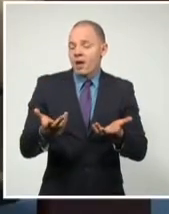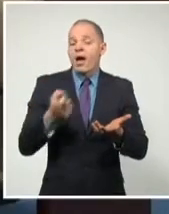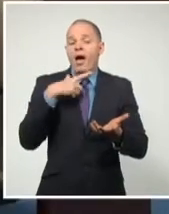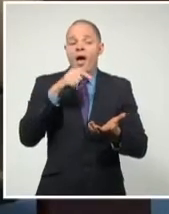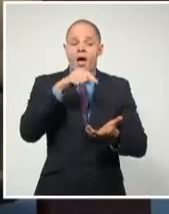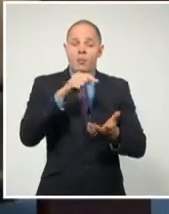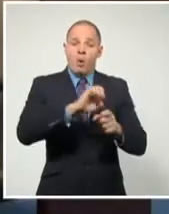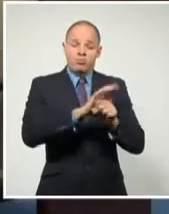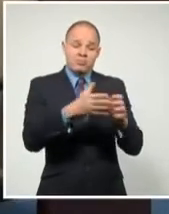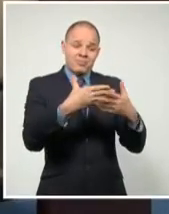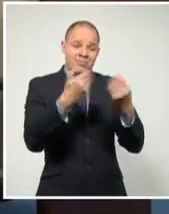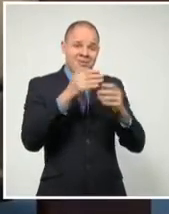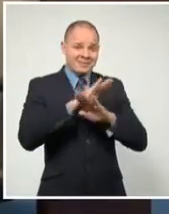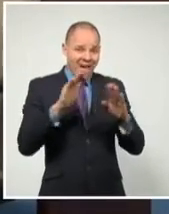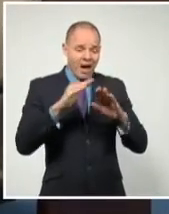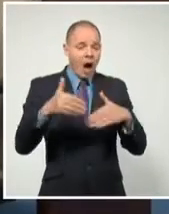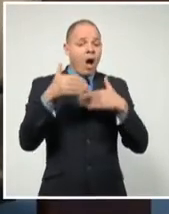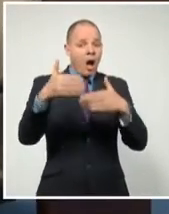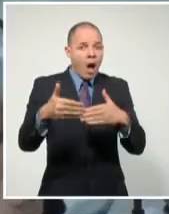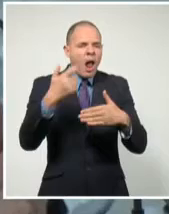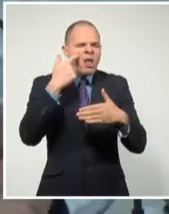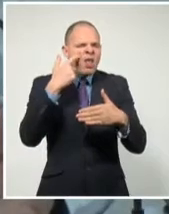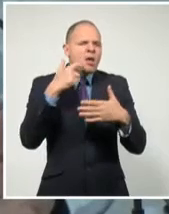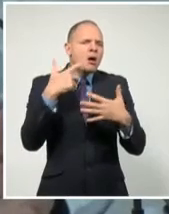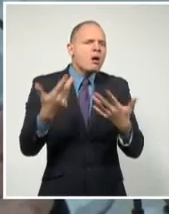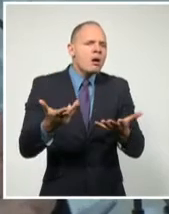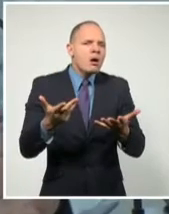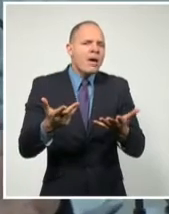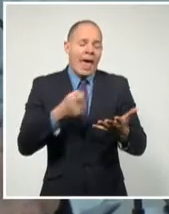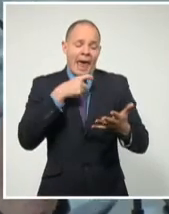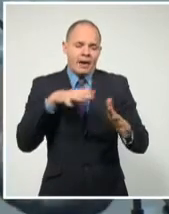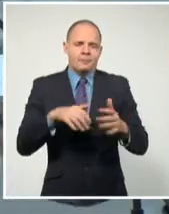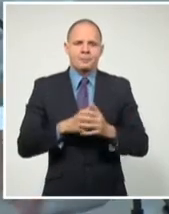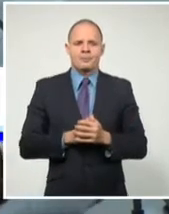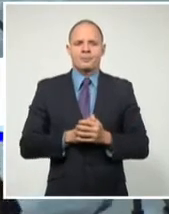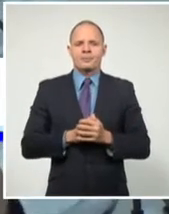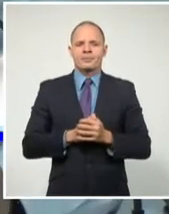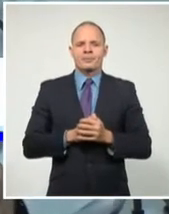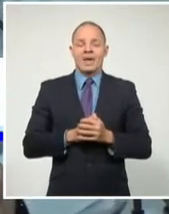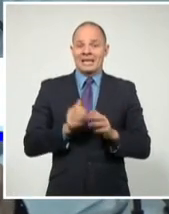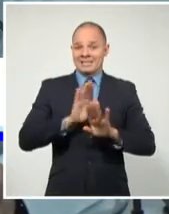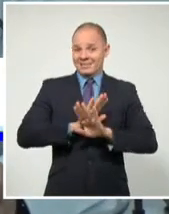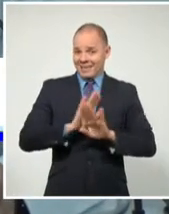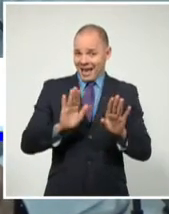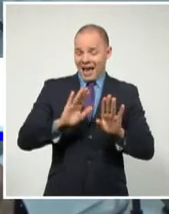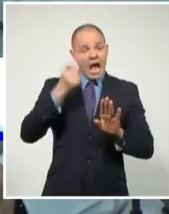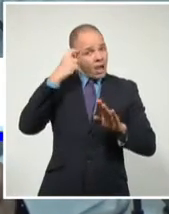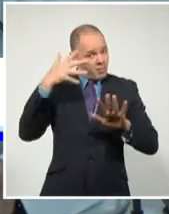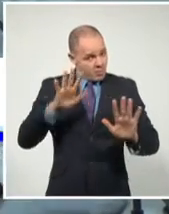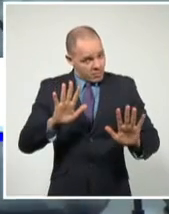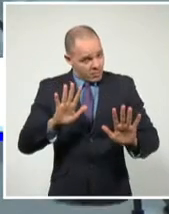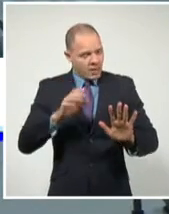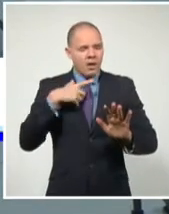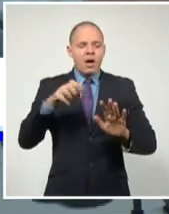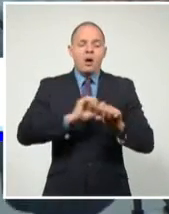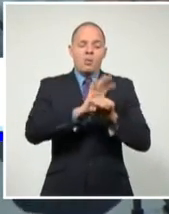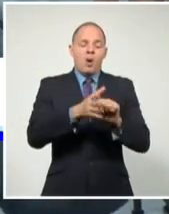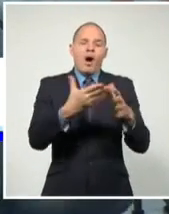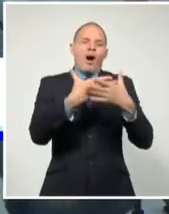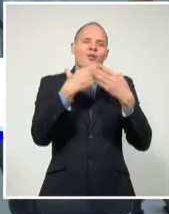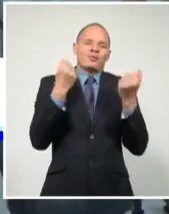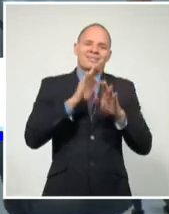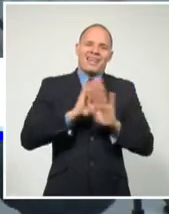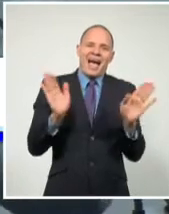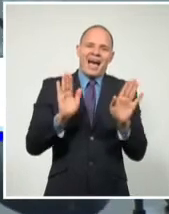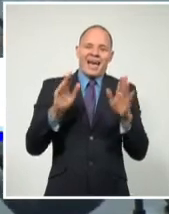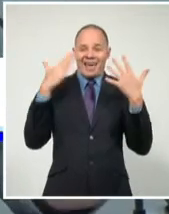a la COVID-19. El día que digamos vamos a restituir, vamos a abrir el transporte público, ese día no es abrir ya por